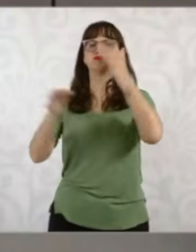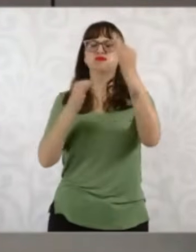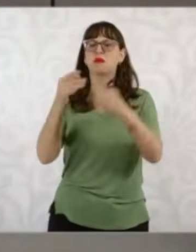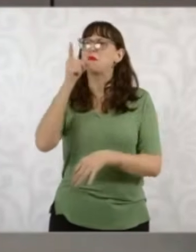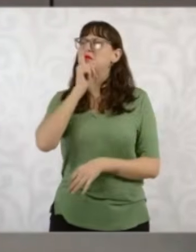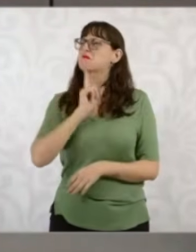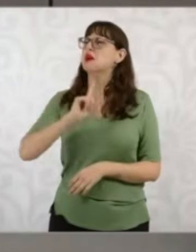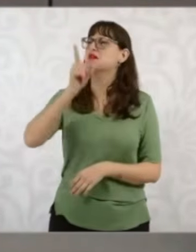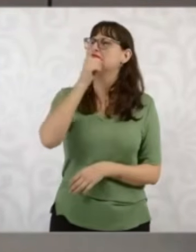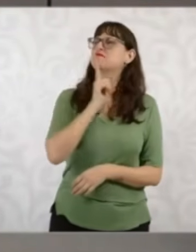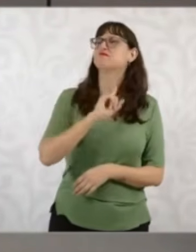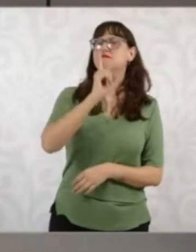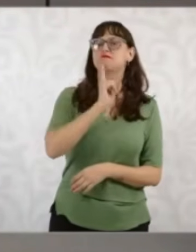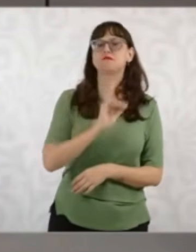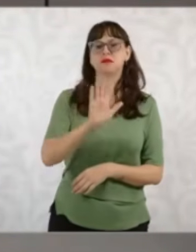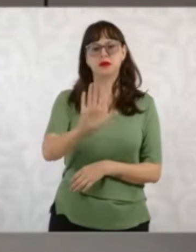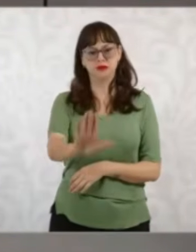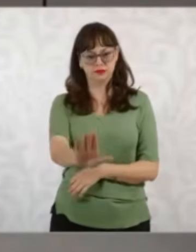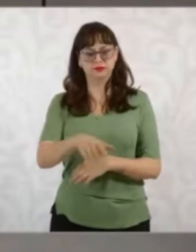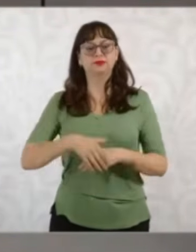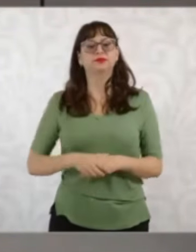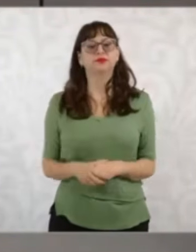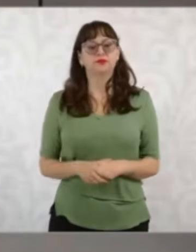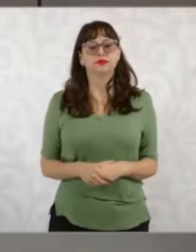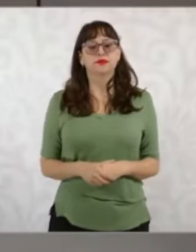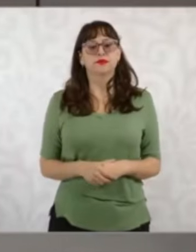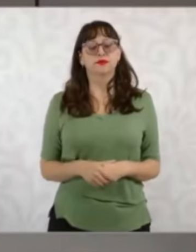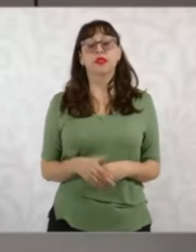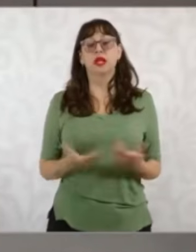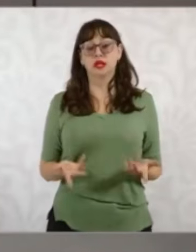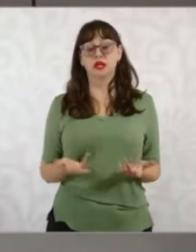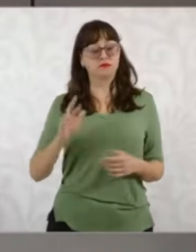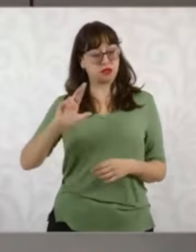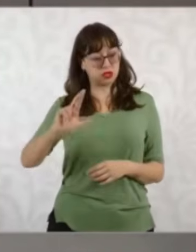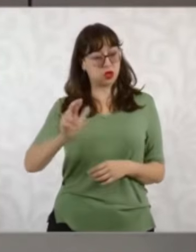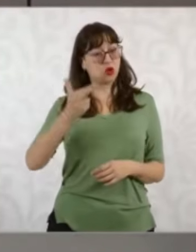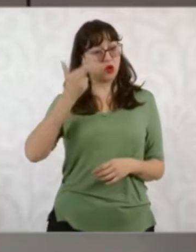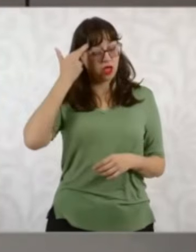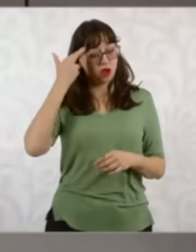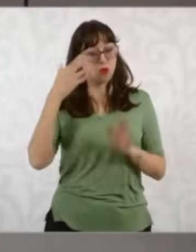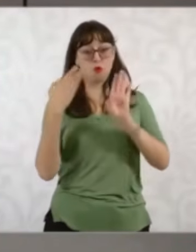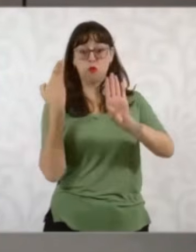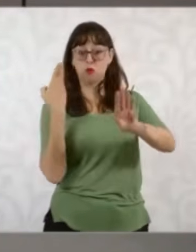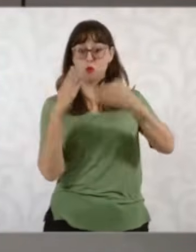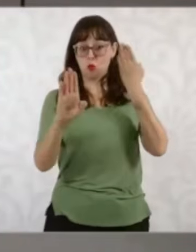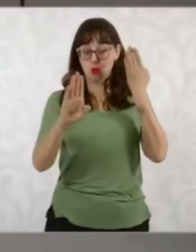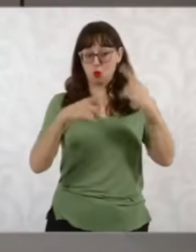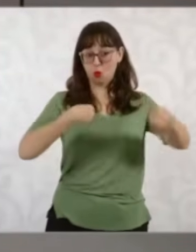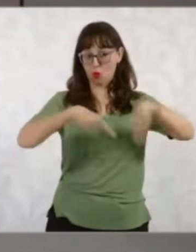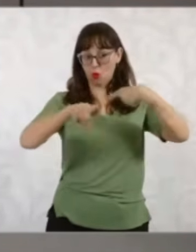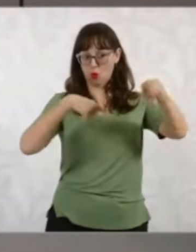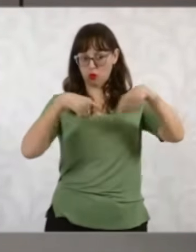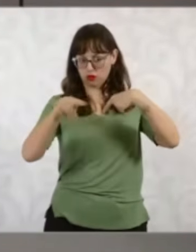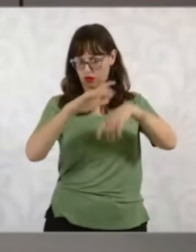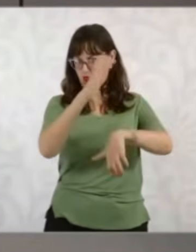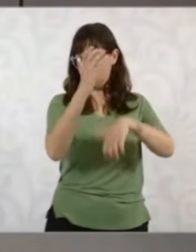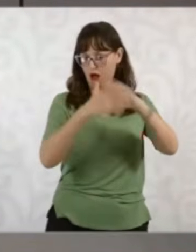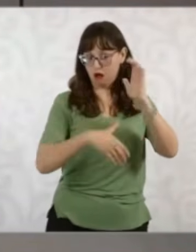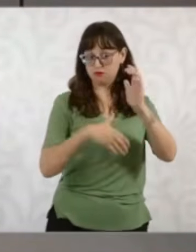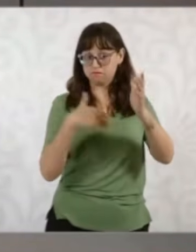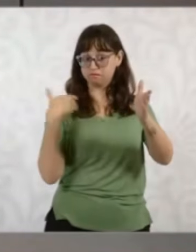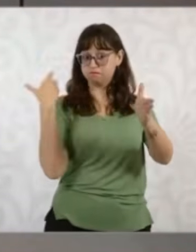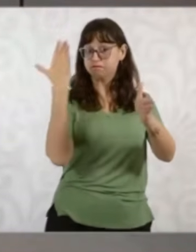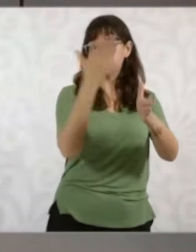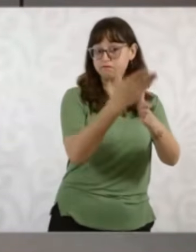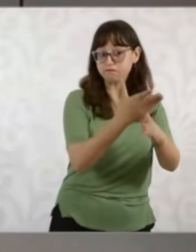recordemos que previo al viaje de la presidenta al Mundial, ya se había instalado por varios medios de